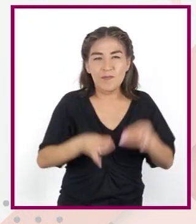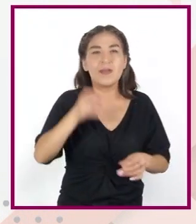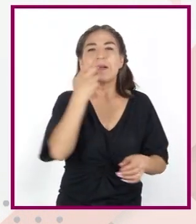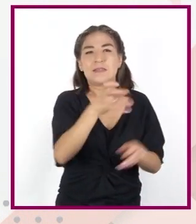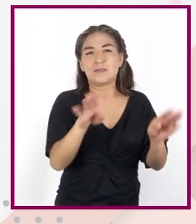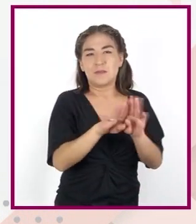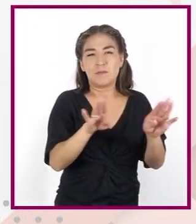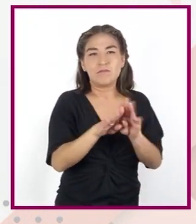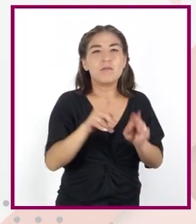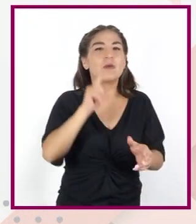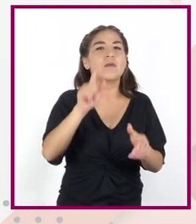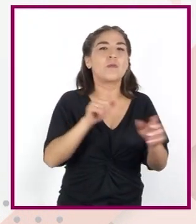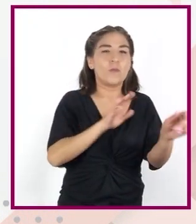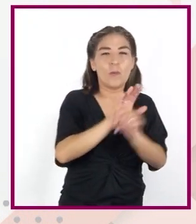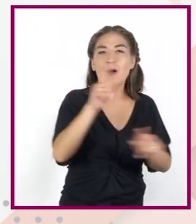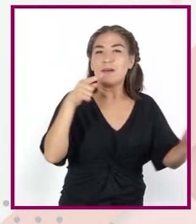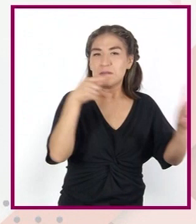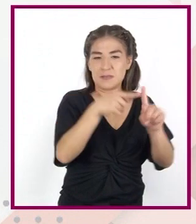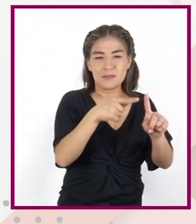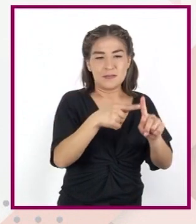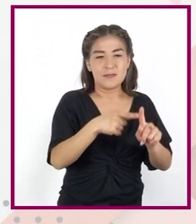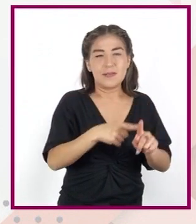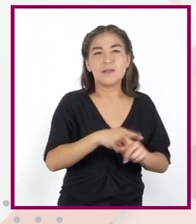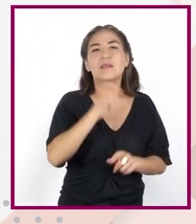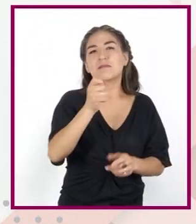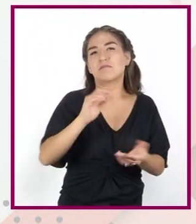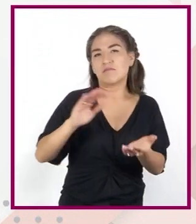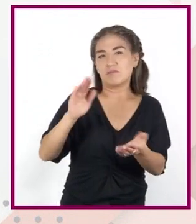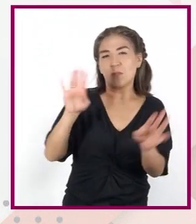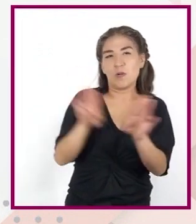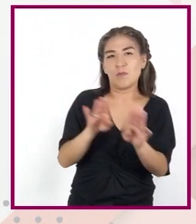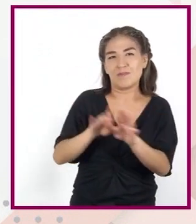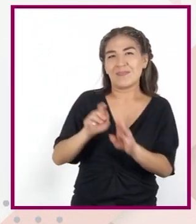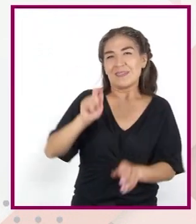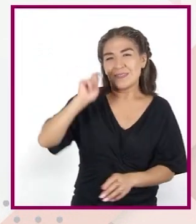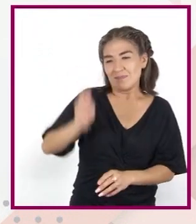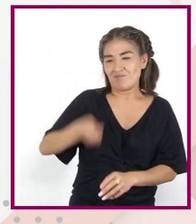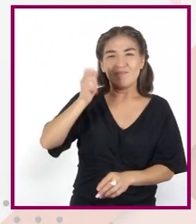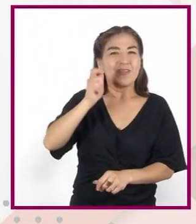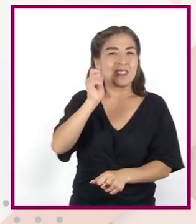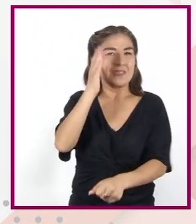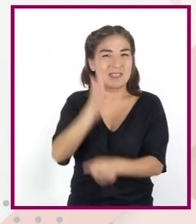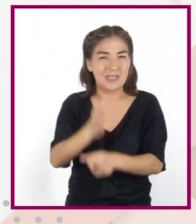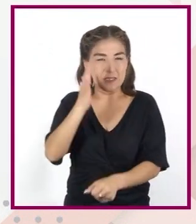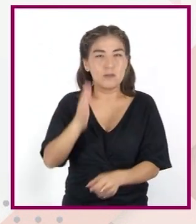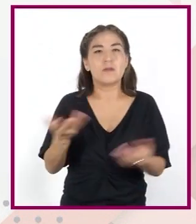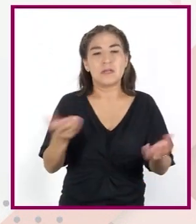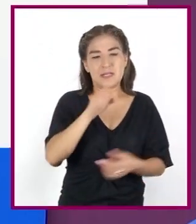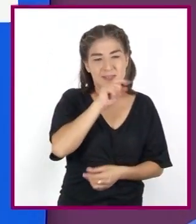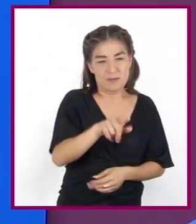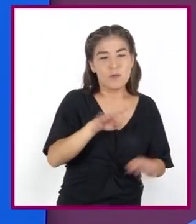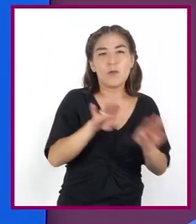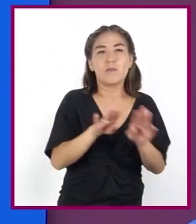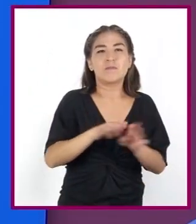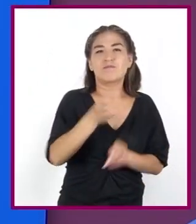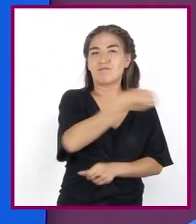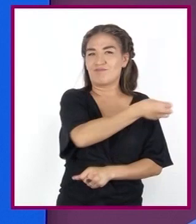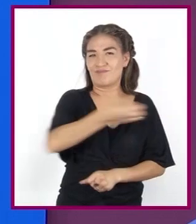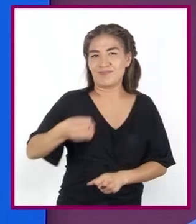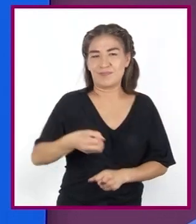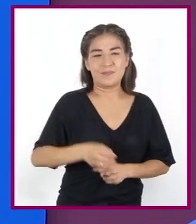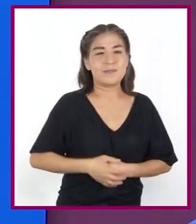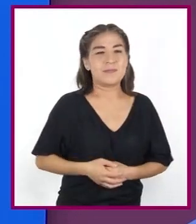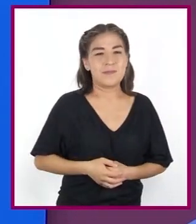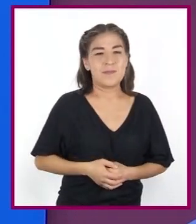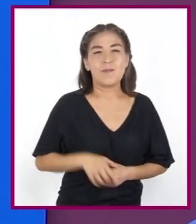modelos estructurales, como el de las sentencias, además de léxico y rasgos arcaizantes. Profesora,